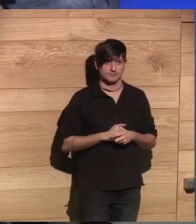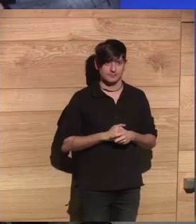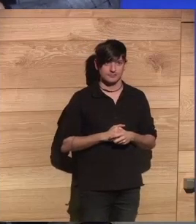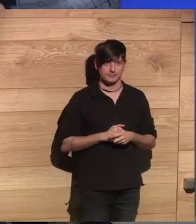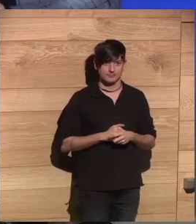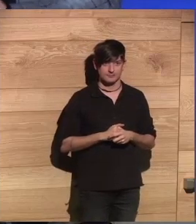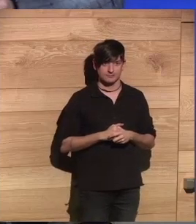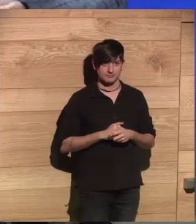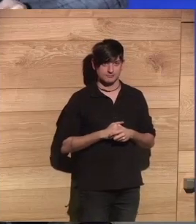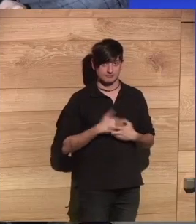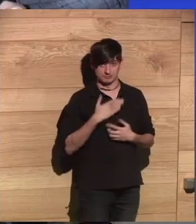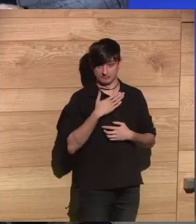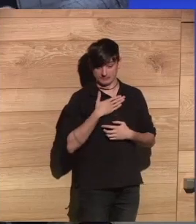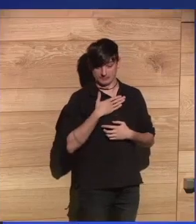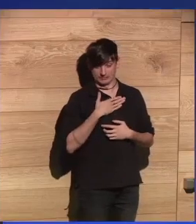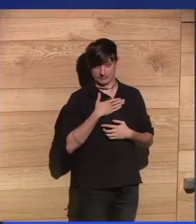A mí me